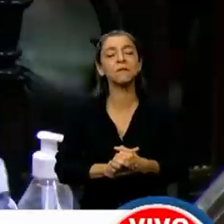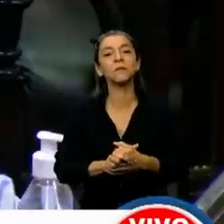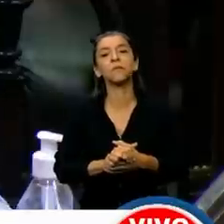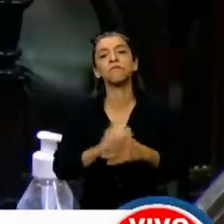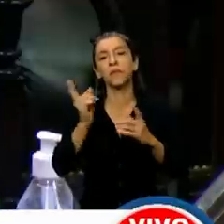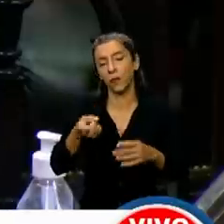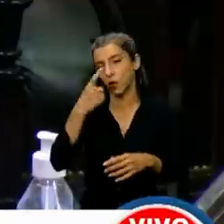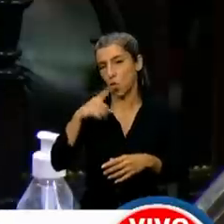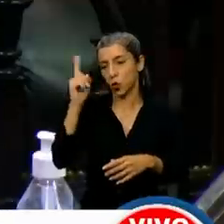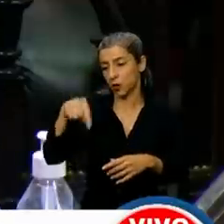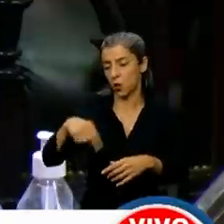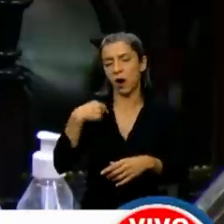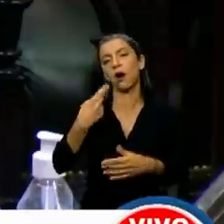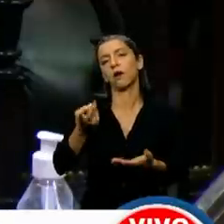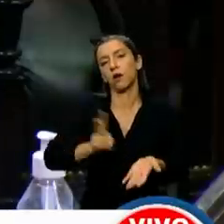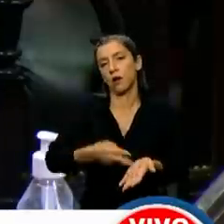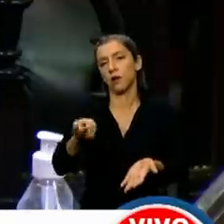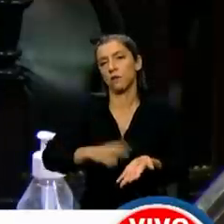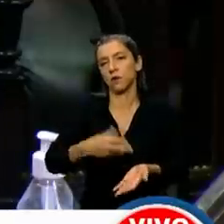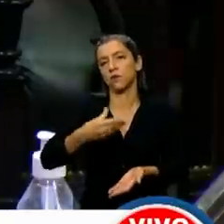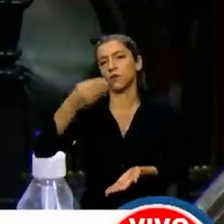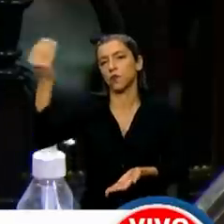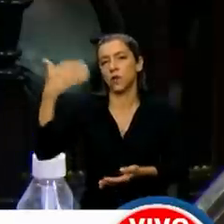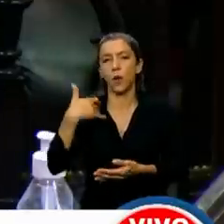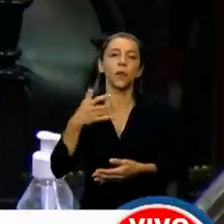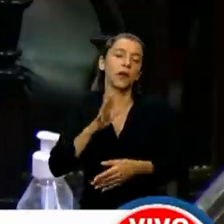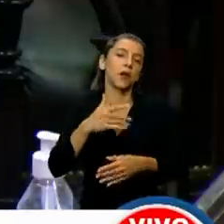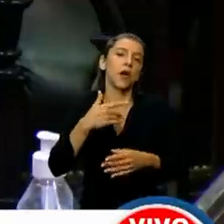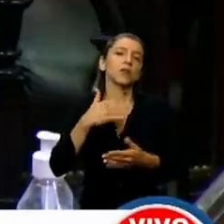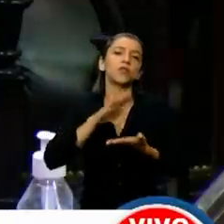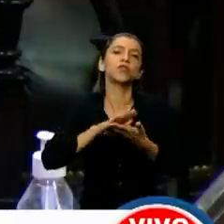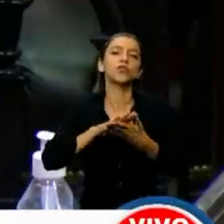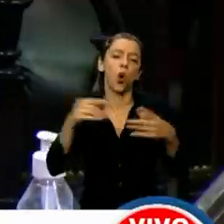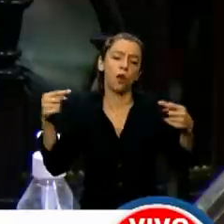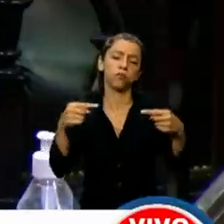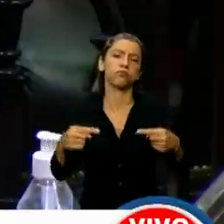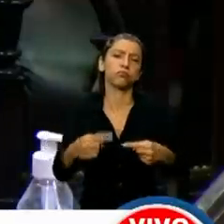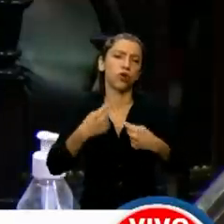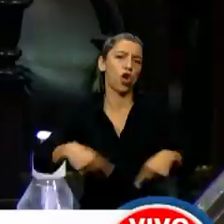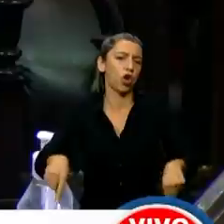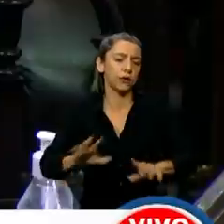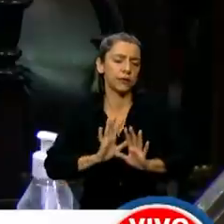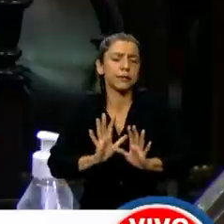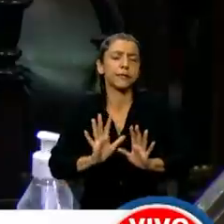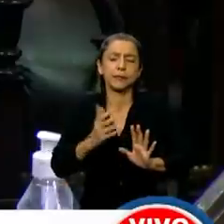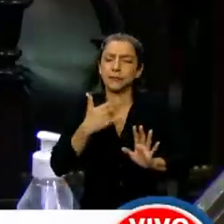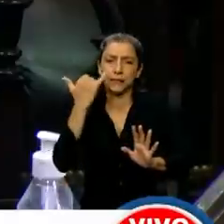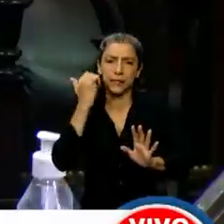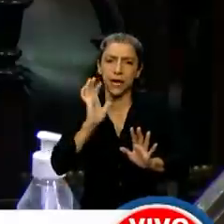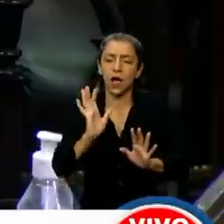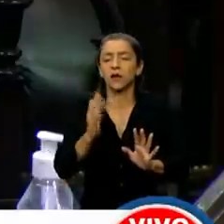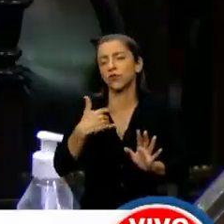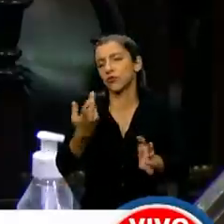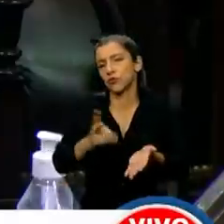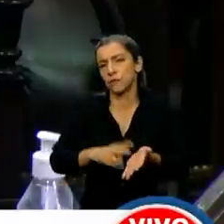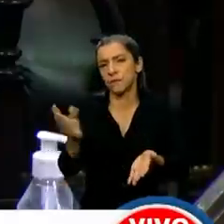repitió mucho y muy abundantemente todas las inconsistencias no me voy a repetir yo creo que el oficialismo tiene